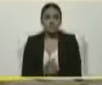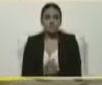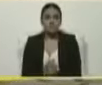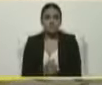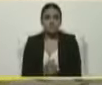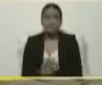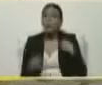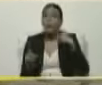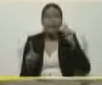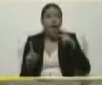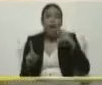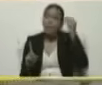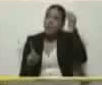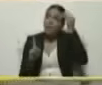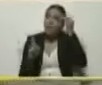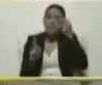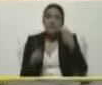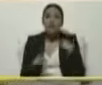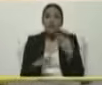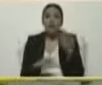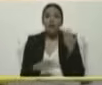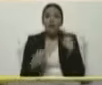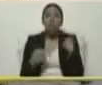Nunca pensé en estar sentado en esta silla.